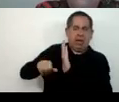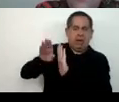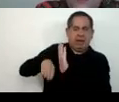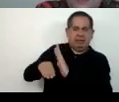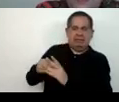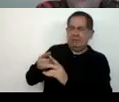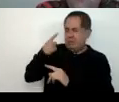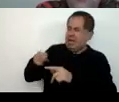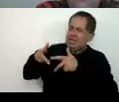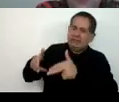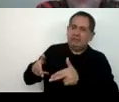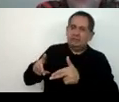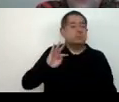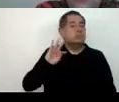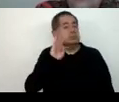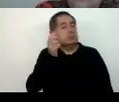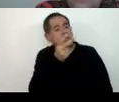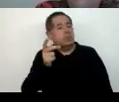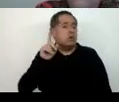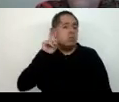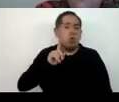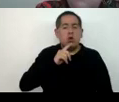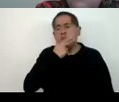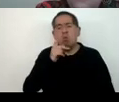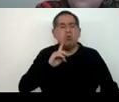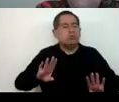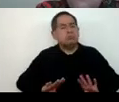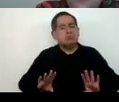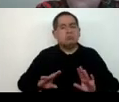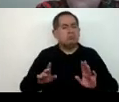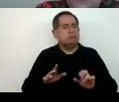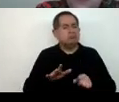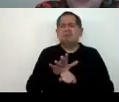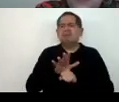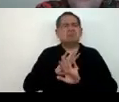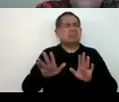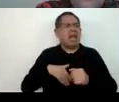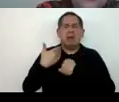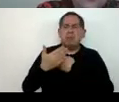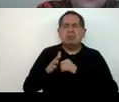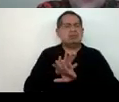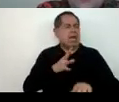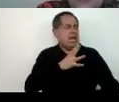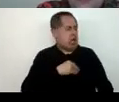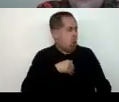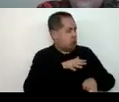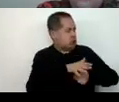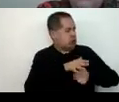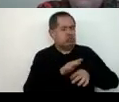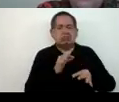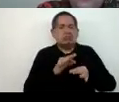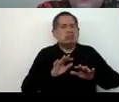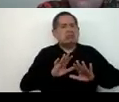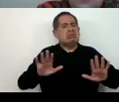una pareja o una mujer tiene su paridad satisfecha. En estos casos, pues es